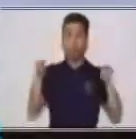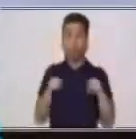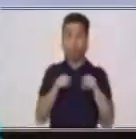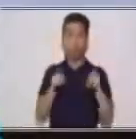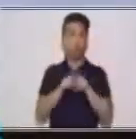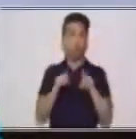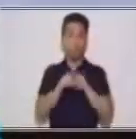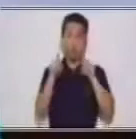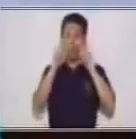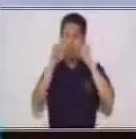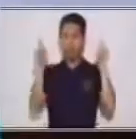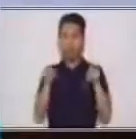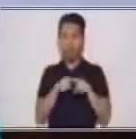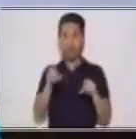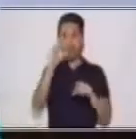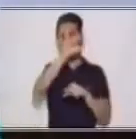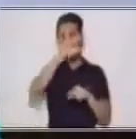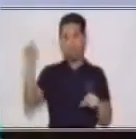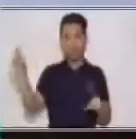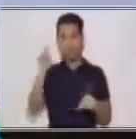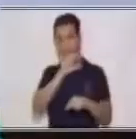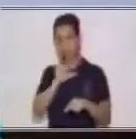variable con la segunda variable.